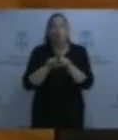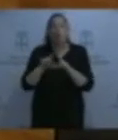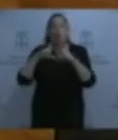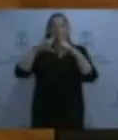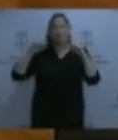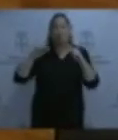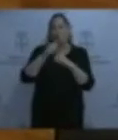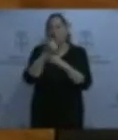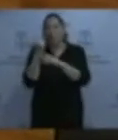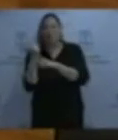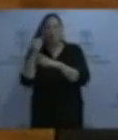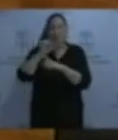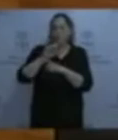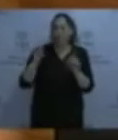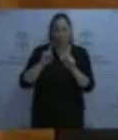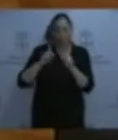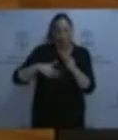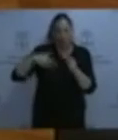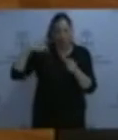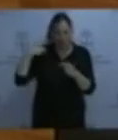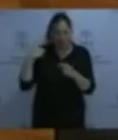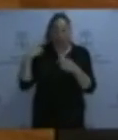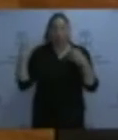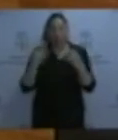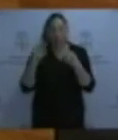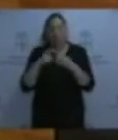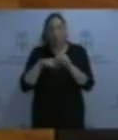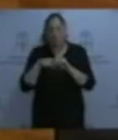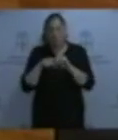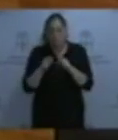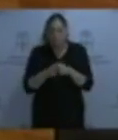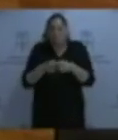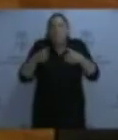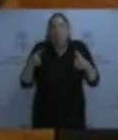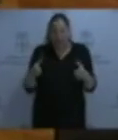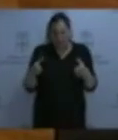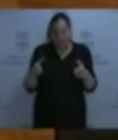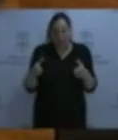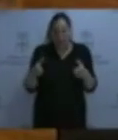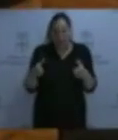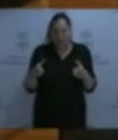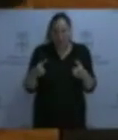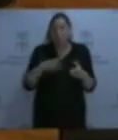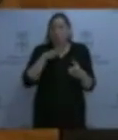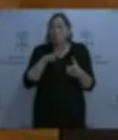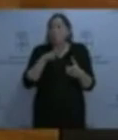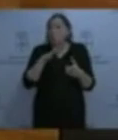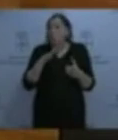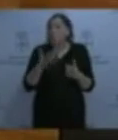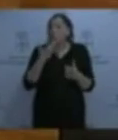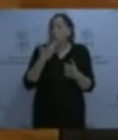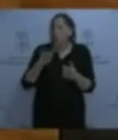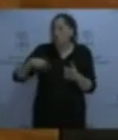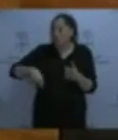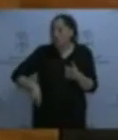Les Sales, hay que tener plantillas más amplias, con más compliancia, porque si tenemos a los